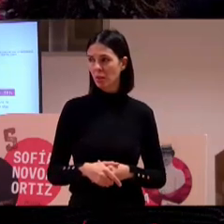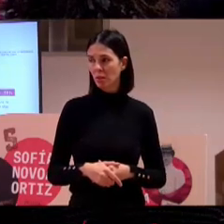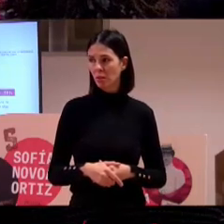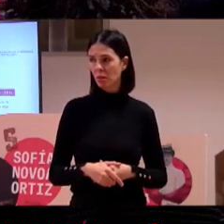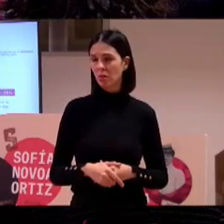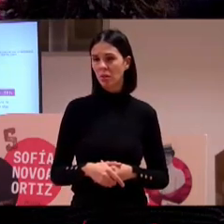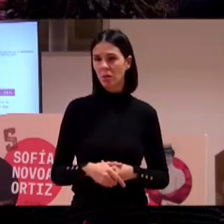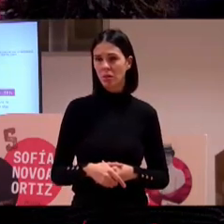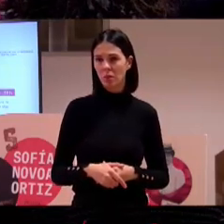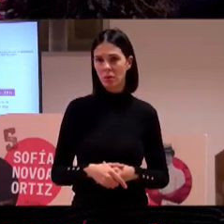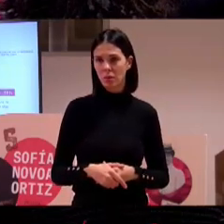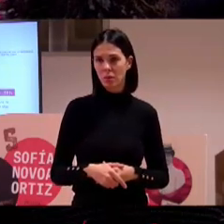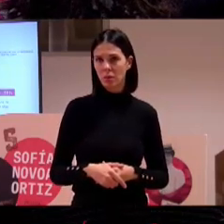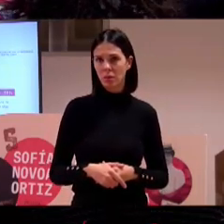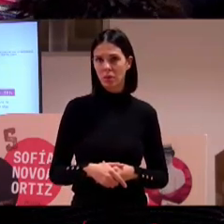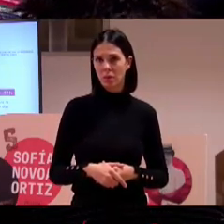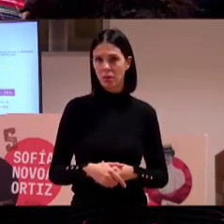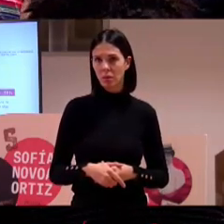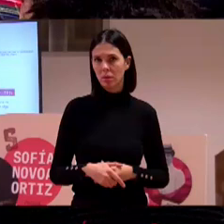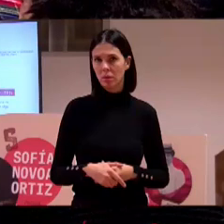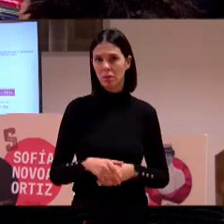Bueno, y si cuentas a